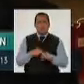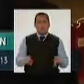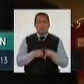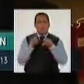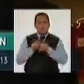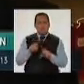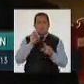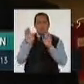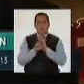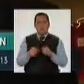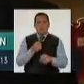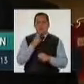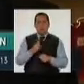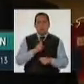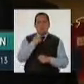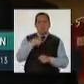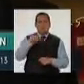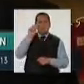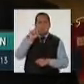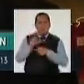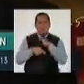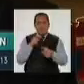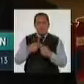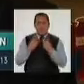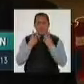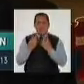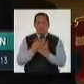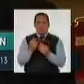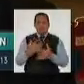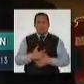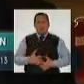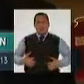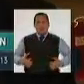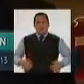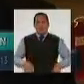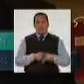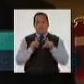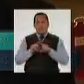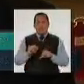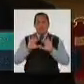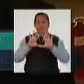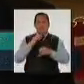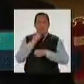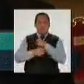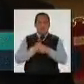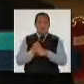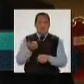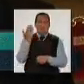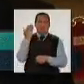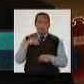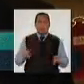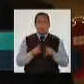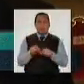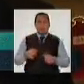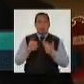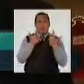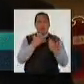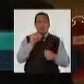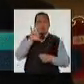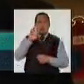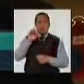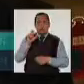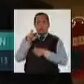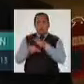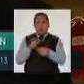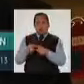Éramos casi 1 billón de personas padeciendo de hambre hace unos 10 años, pero hoy en día somos 850